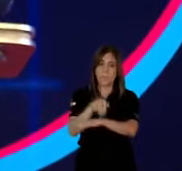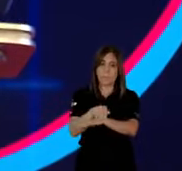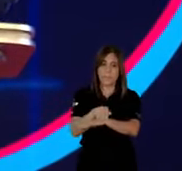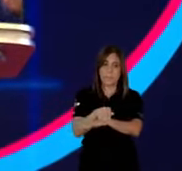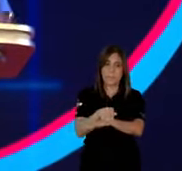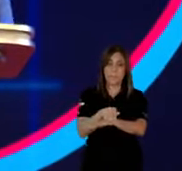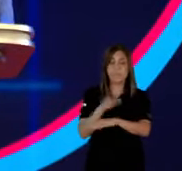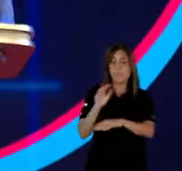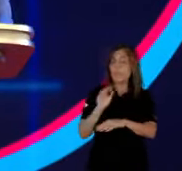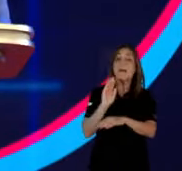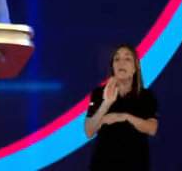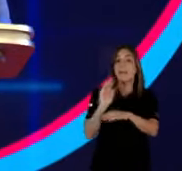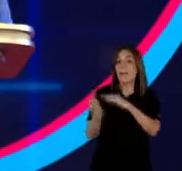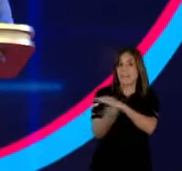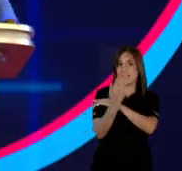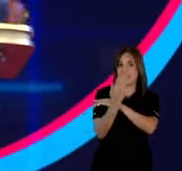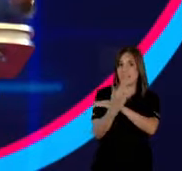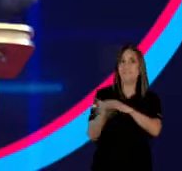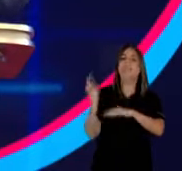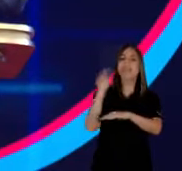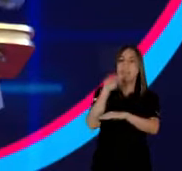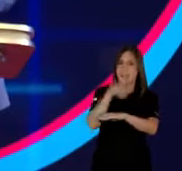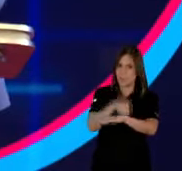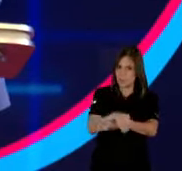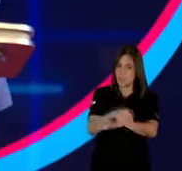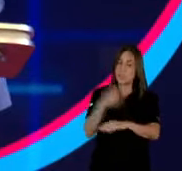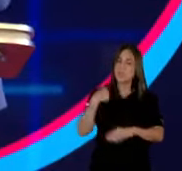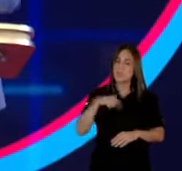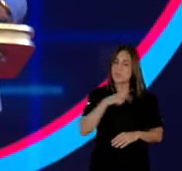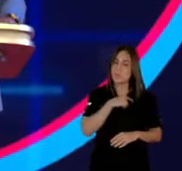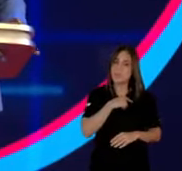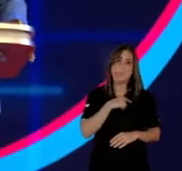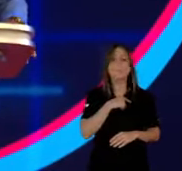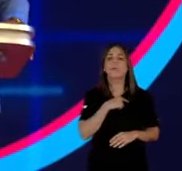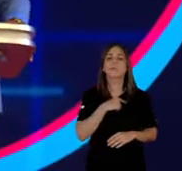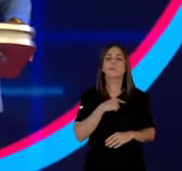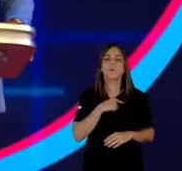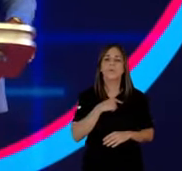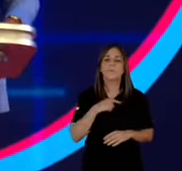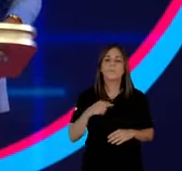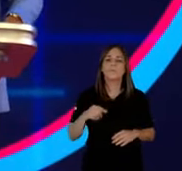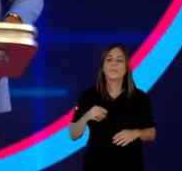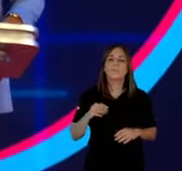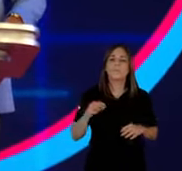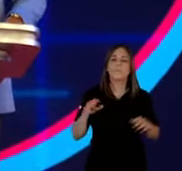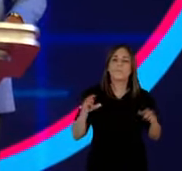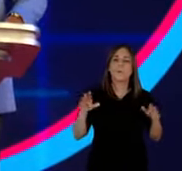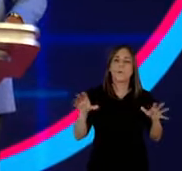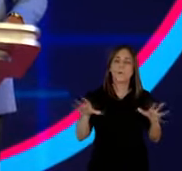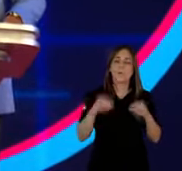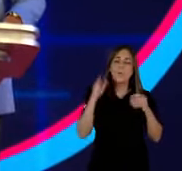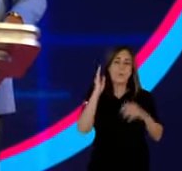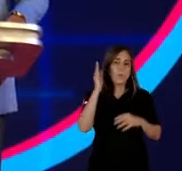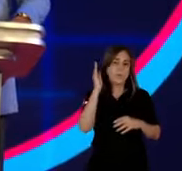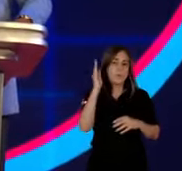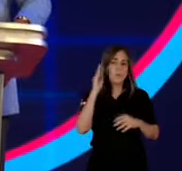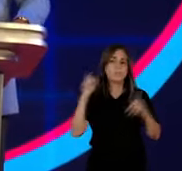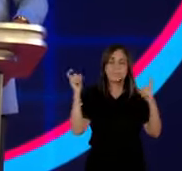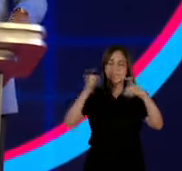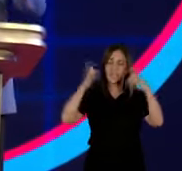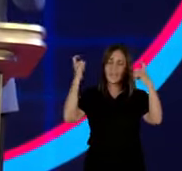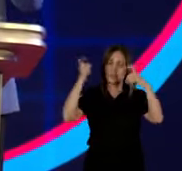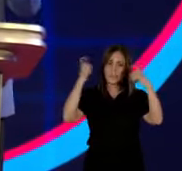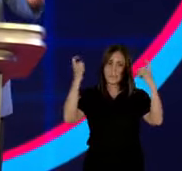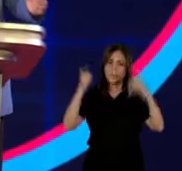en la noche, ahora sí, nuestro culto, ¿verdad?, de celebración, de enseñanza, y entiendo que será poderoso